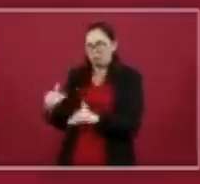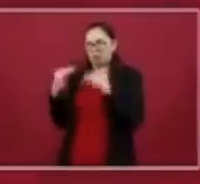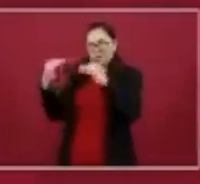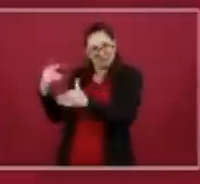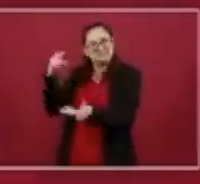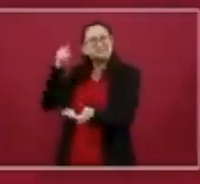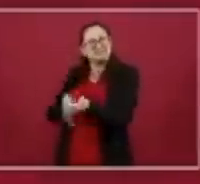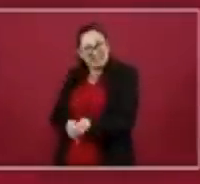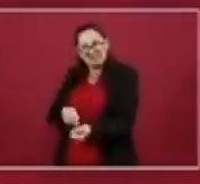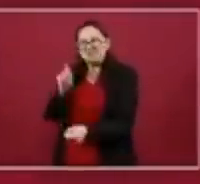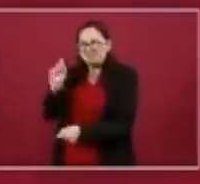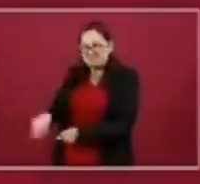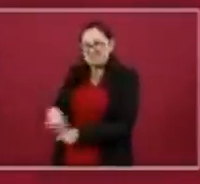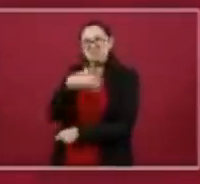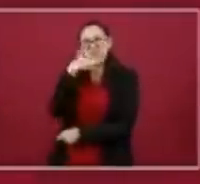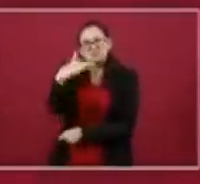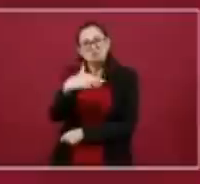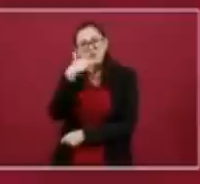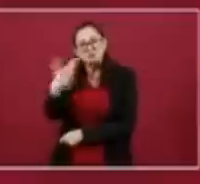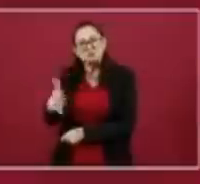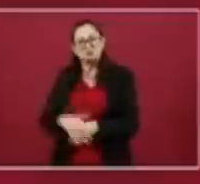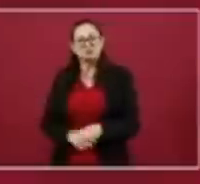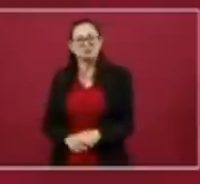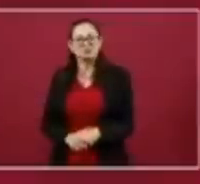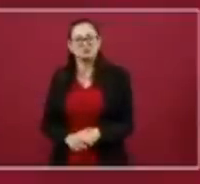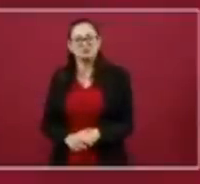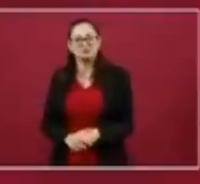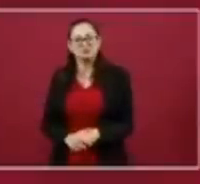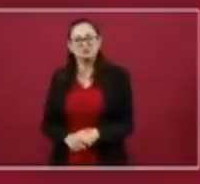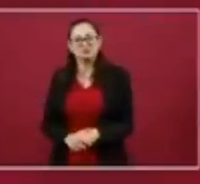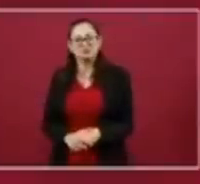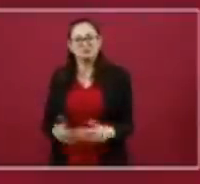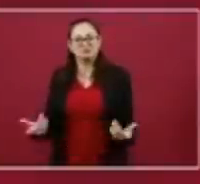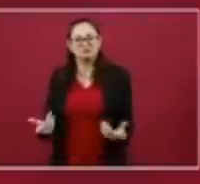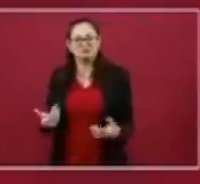O sea, regresó el maiceo.